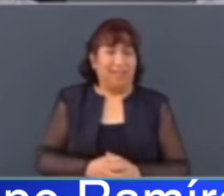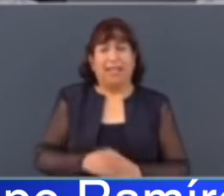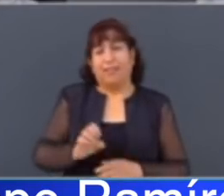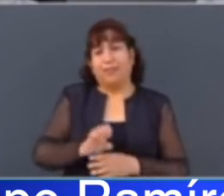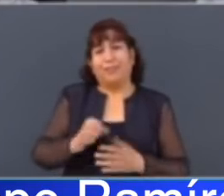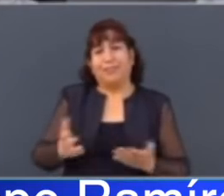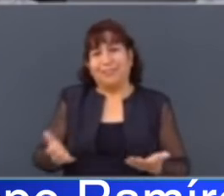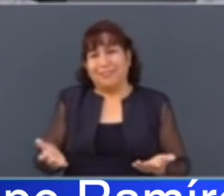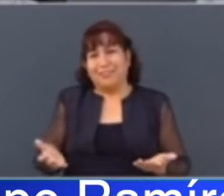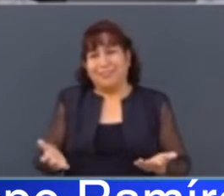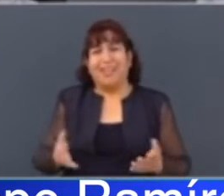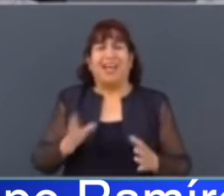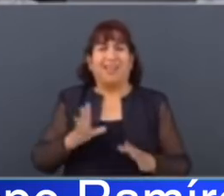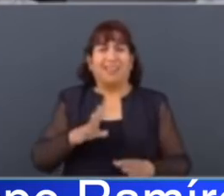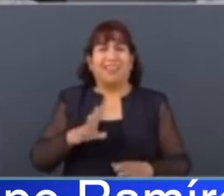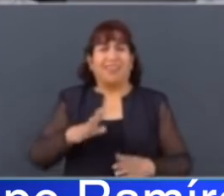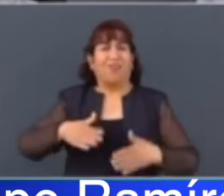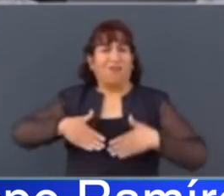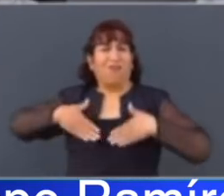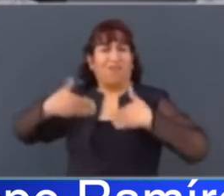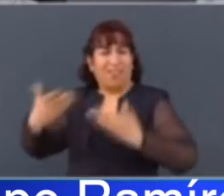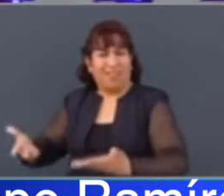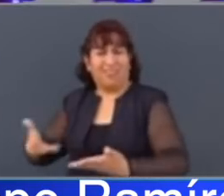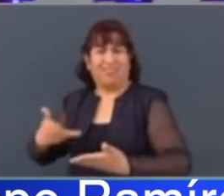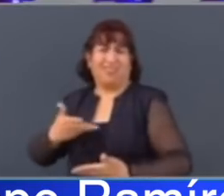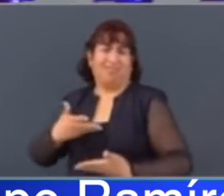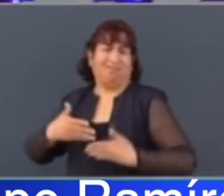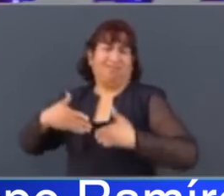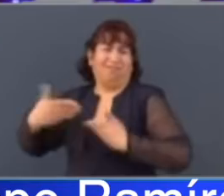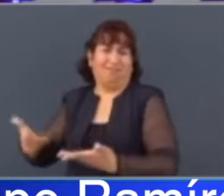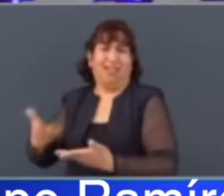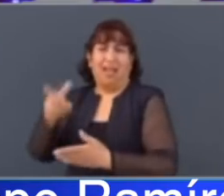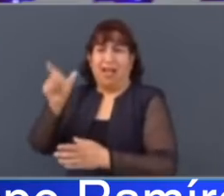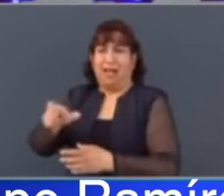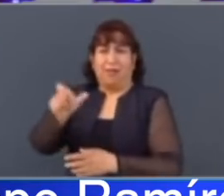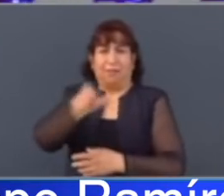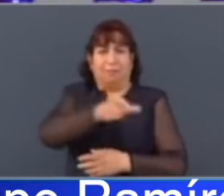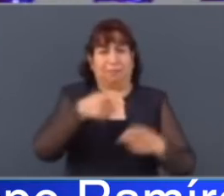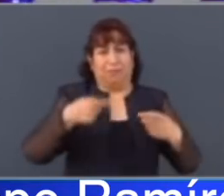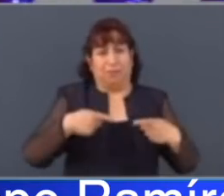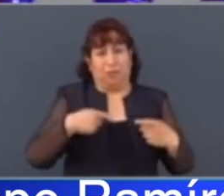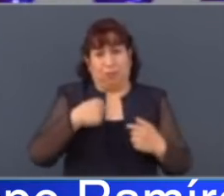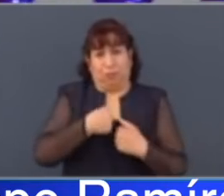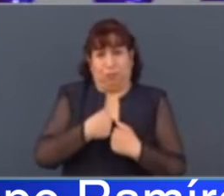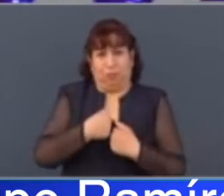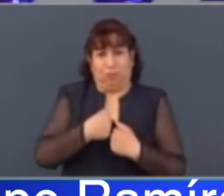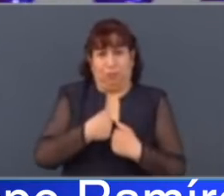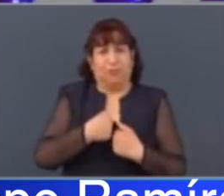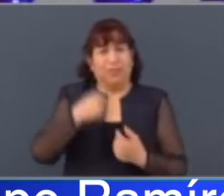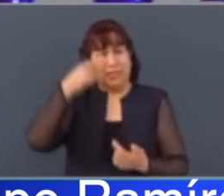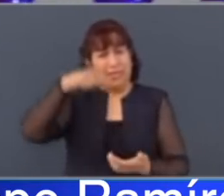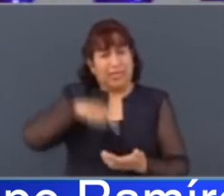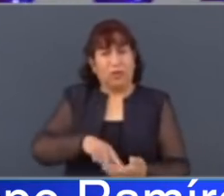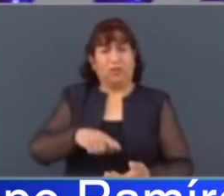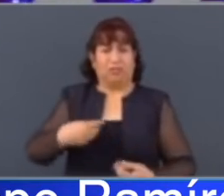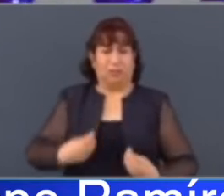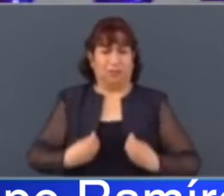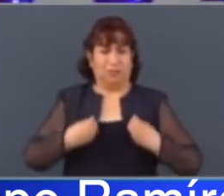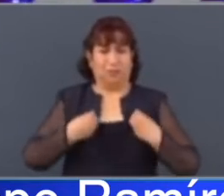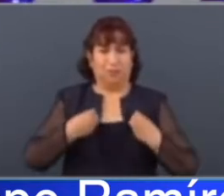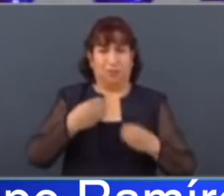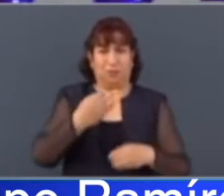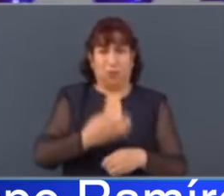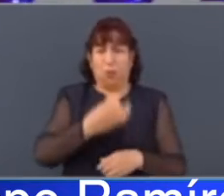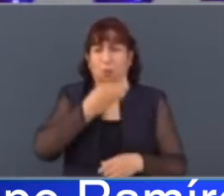Entonces, hay que tenerle confianza a los ciudadanos. Yo creo que estamos viviendo